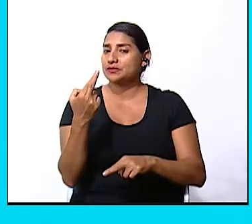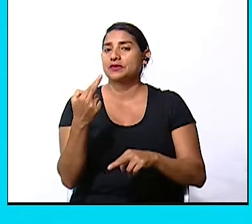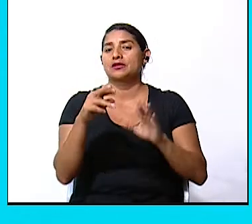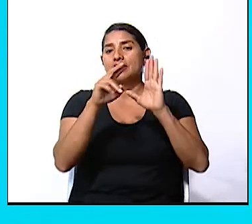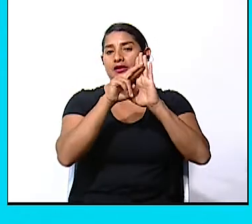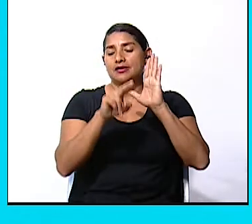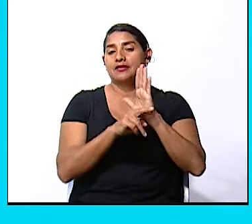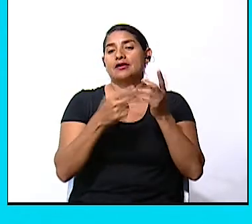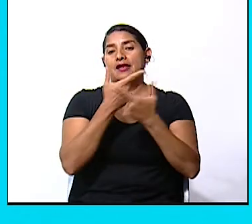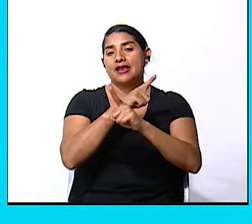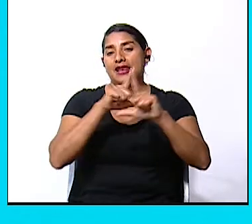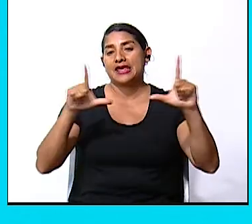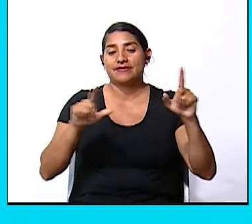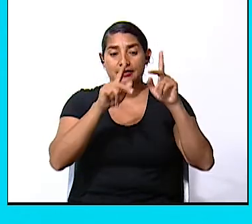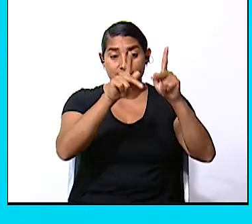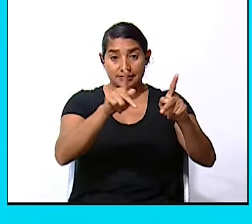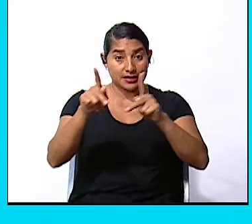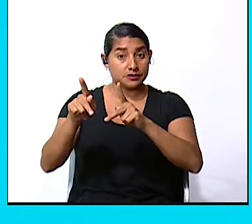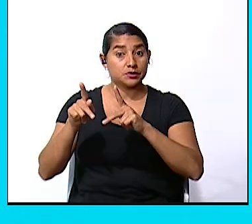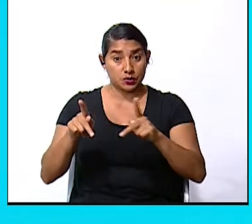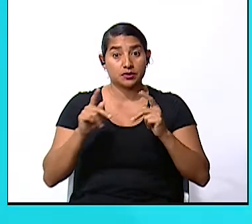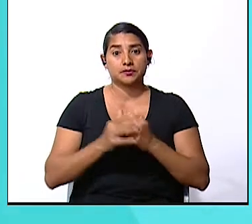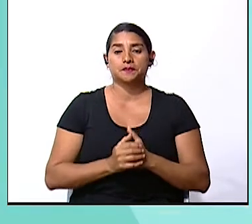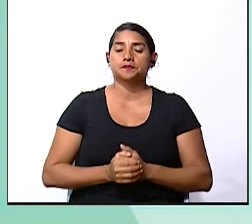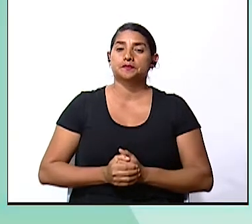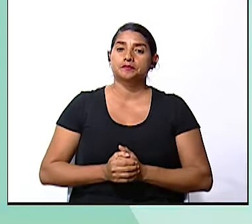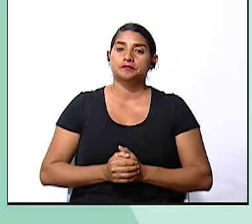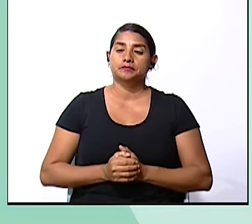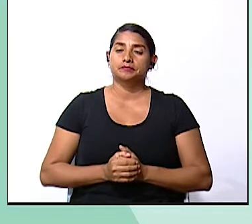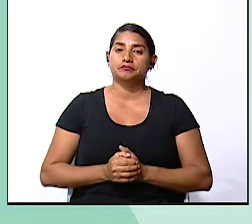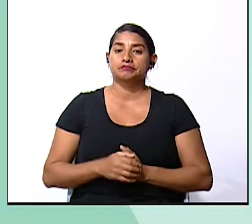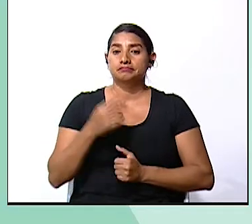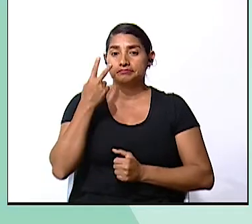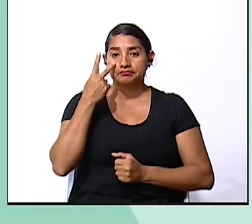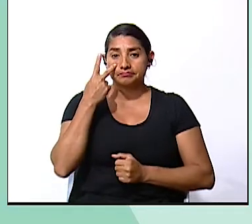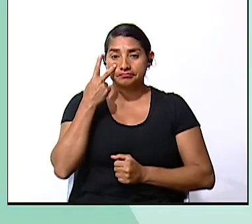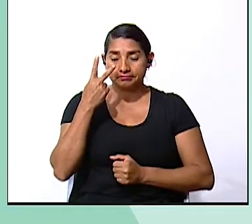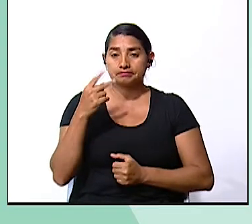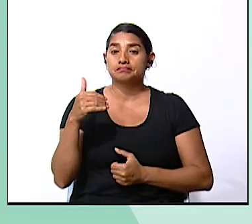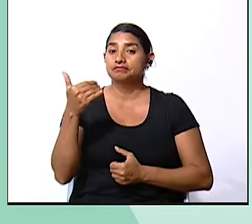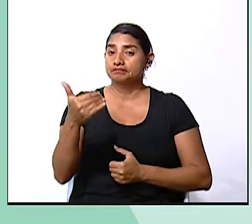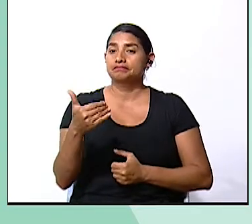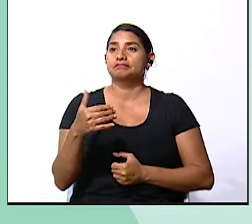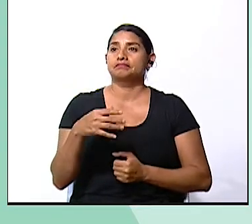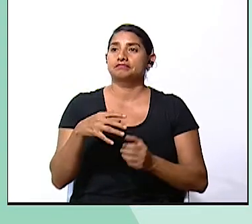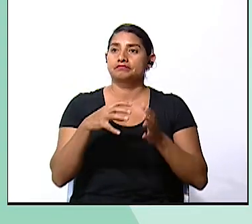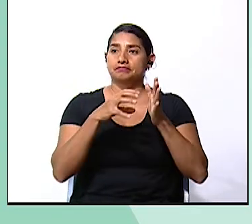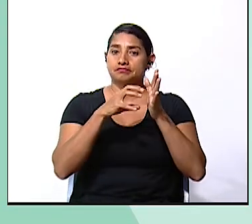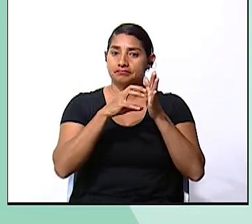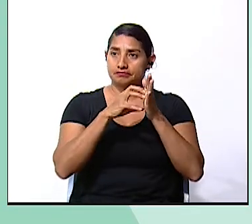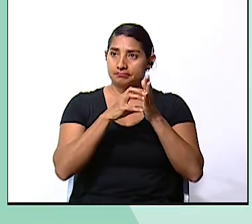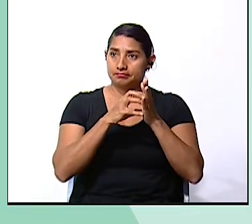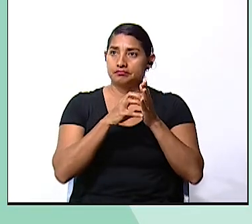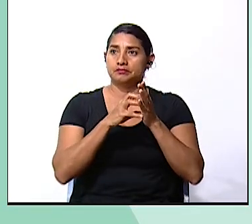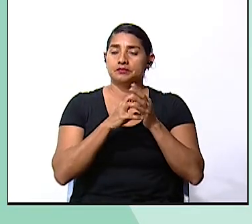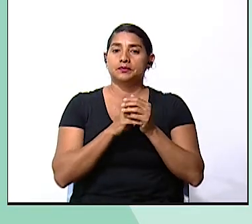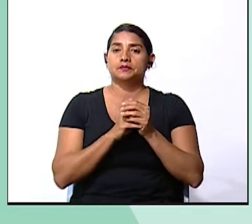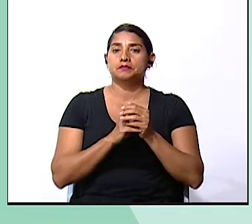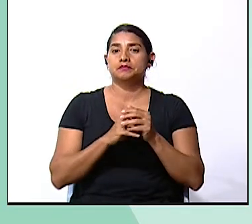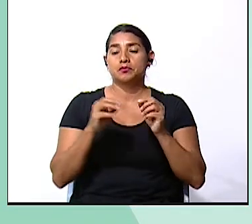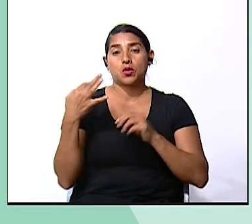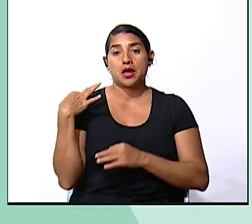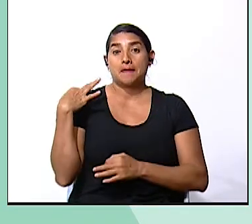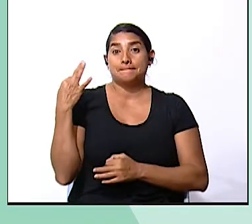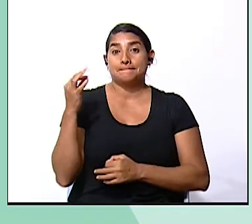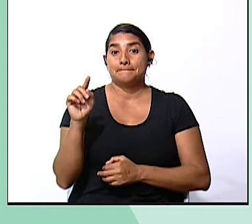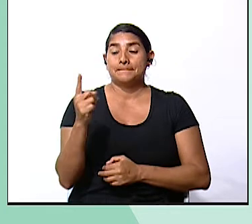las libertades de las personas. Vamos entonces a observar a nuestra primera